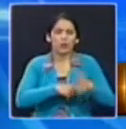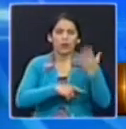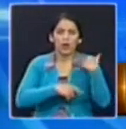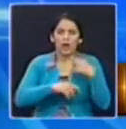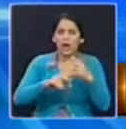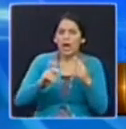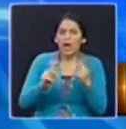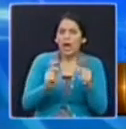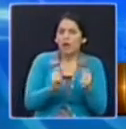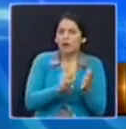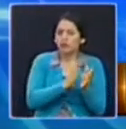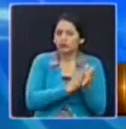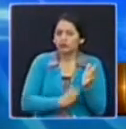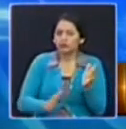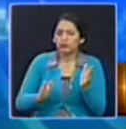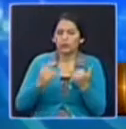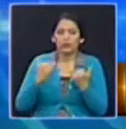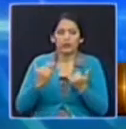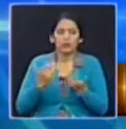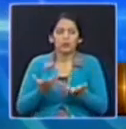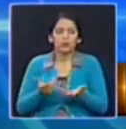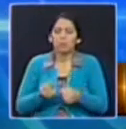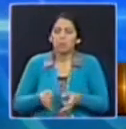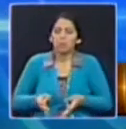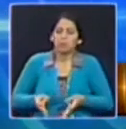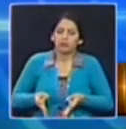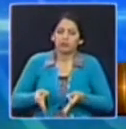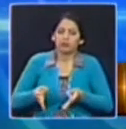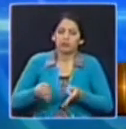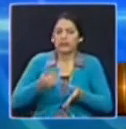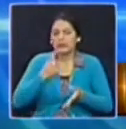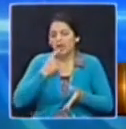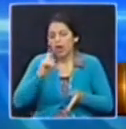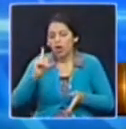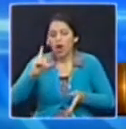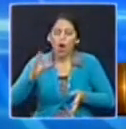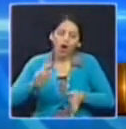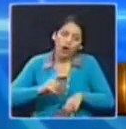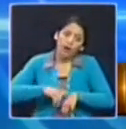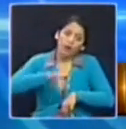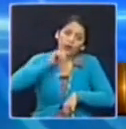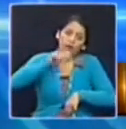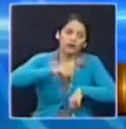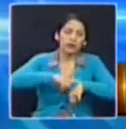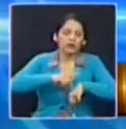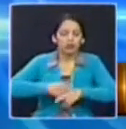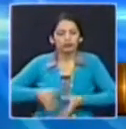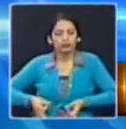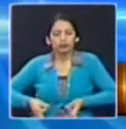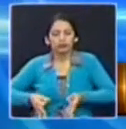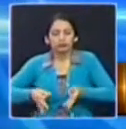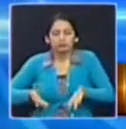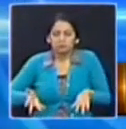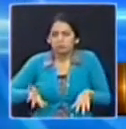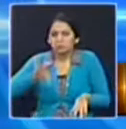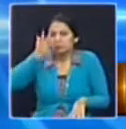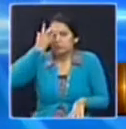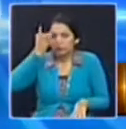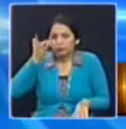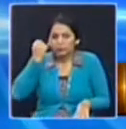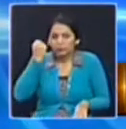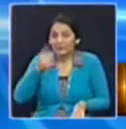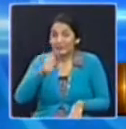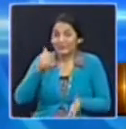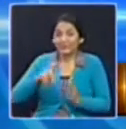poquito más rápido. Acá como que sí han estado con un poquito de prosa, por decirlo así. Y ahora, yo no considero que el